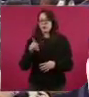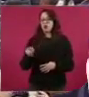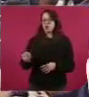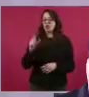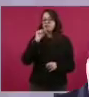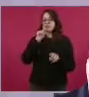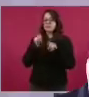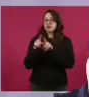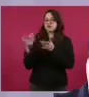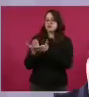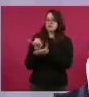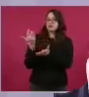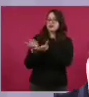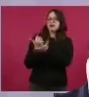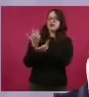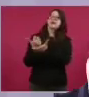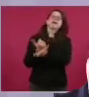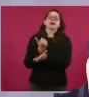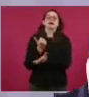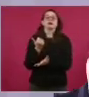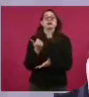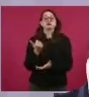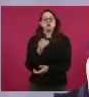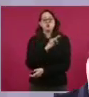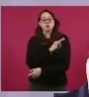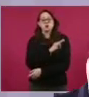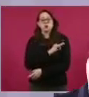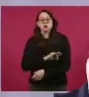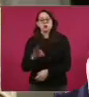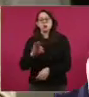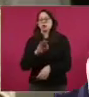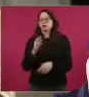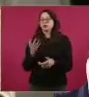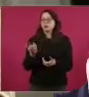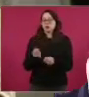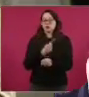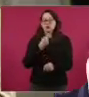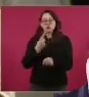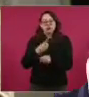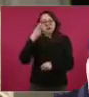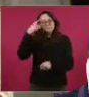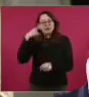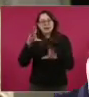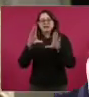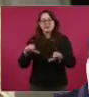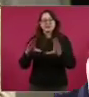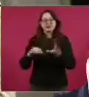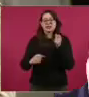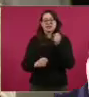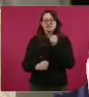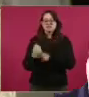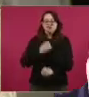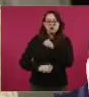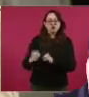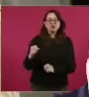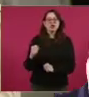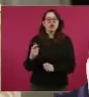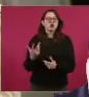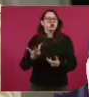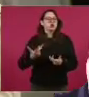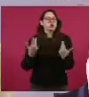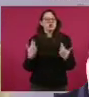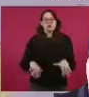profesional de su materia y que ha podido dar la oportunidad a muchos boxeadores con una gran escuela. Eddie, felicidades por